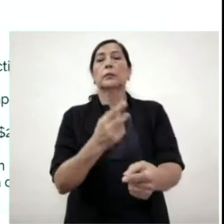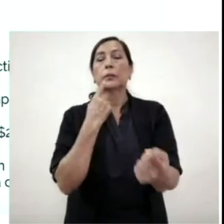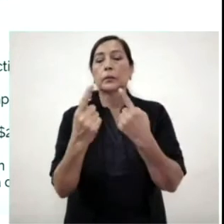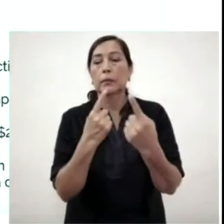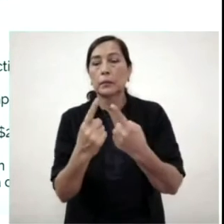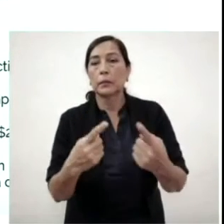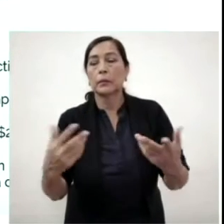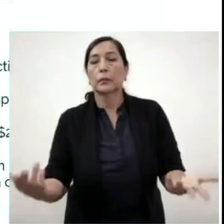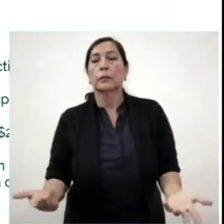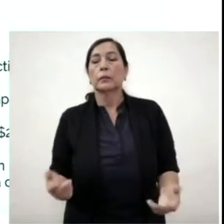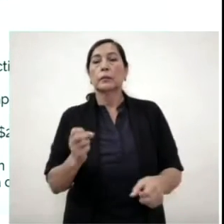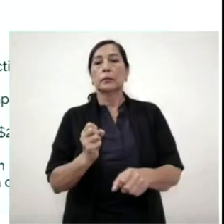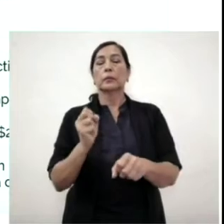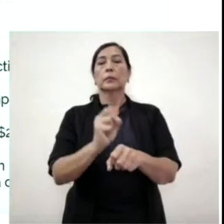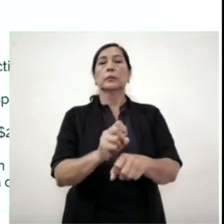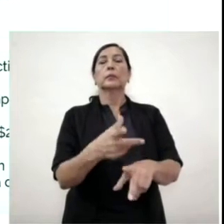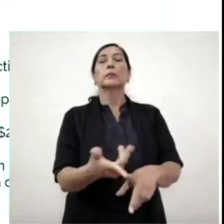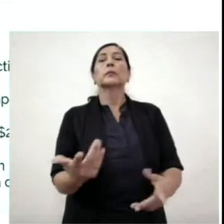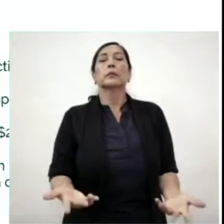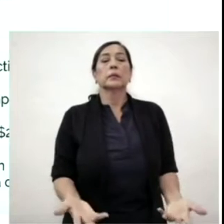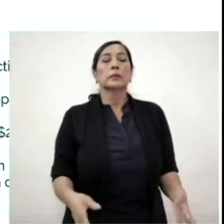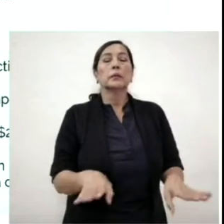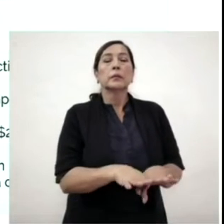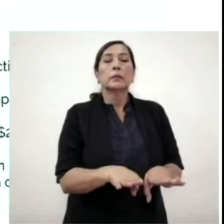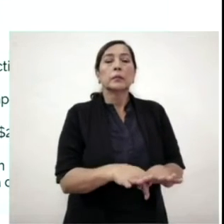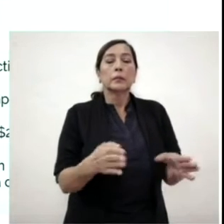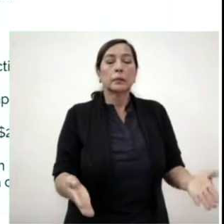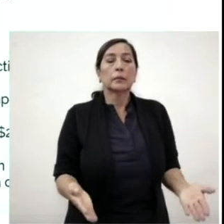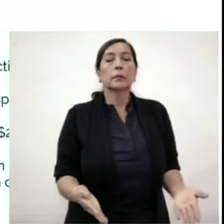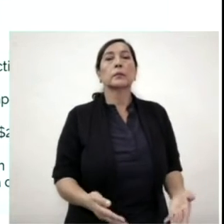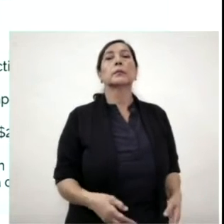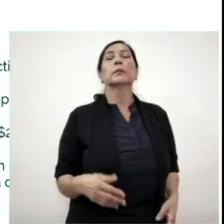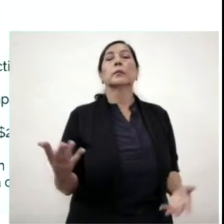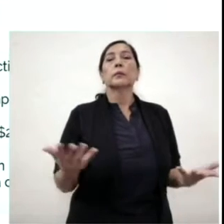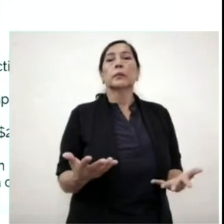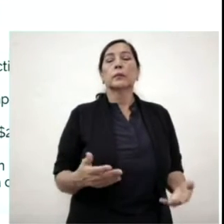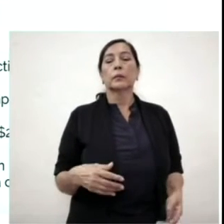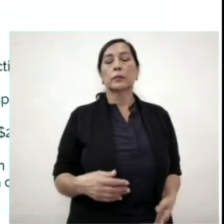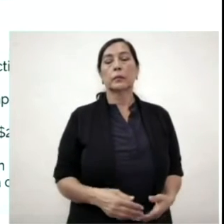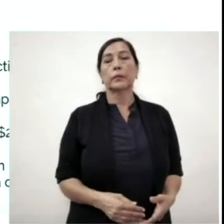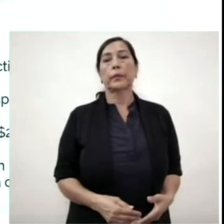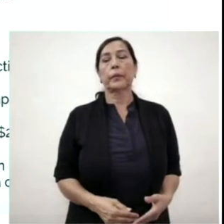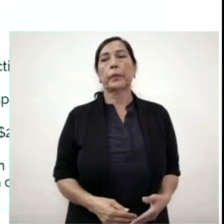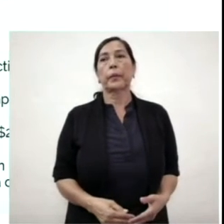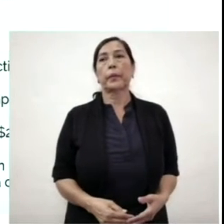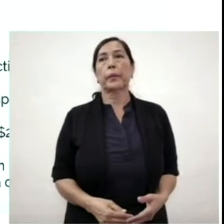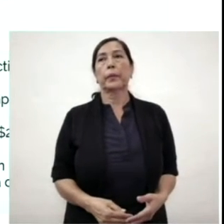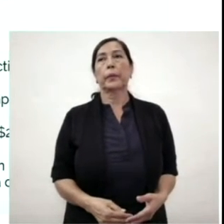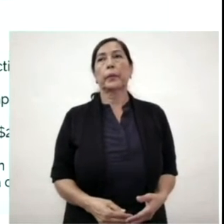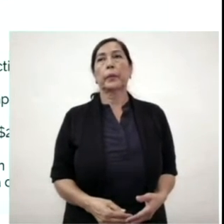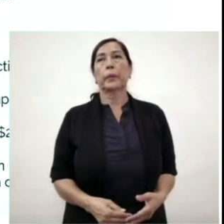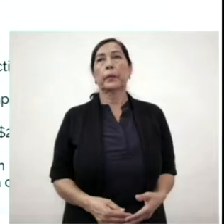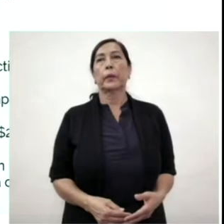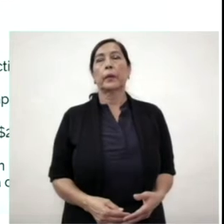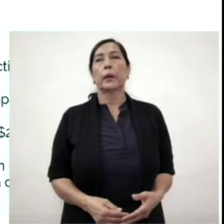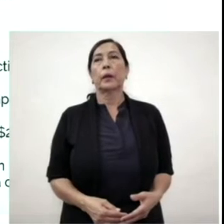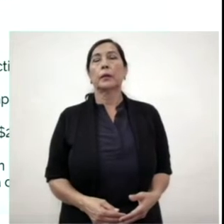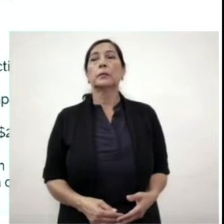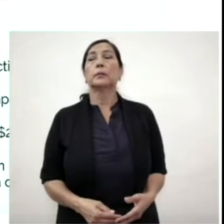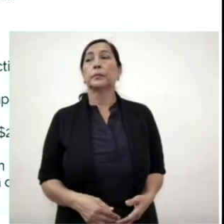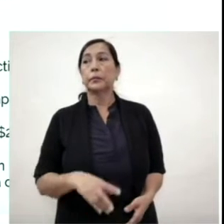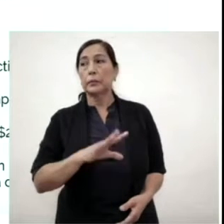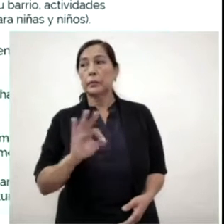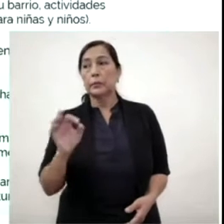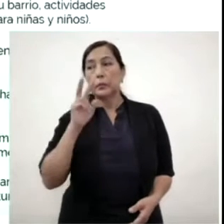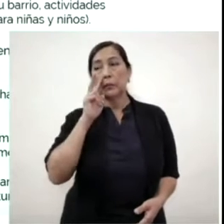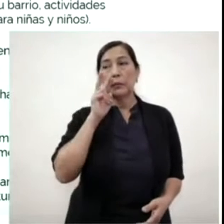ver ahorita en las pantallas, cada una de las dependencias realizará diferentes acciones, lo cual podemos ver el